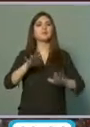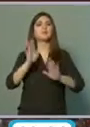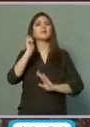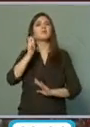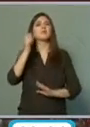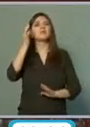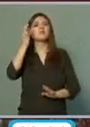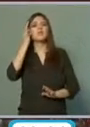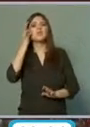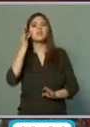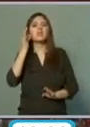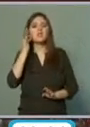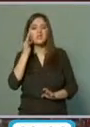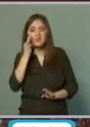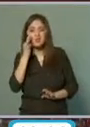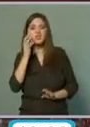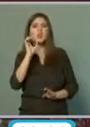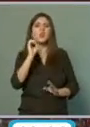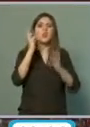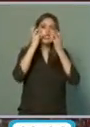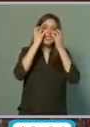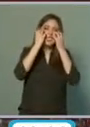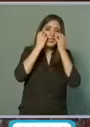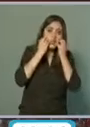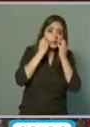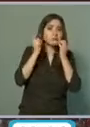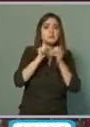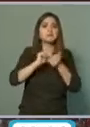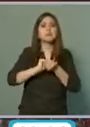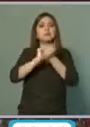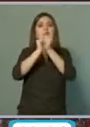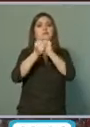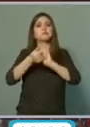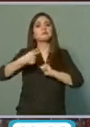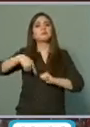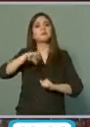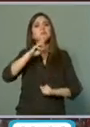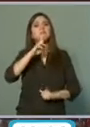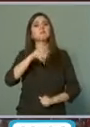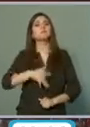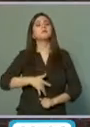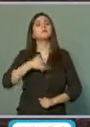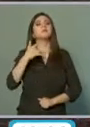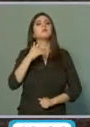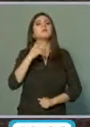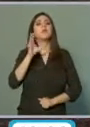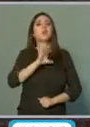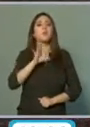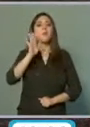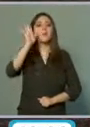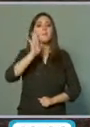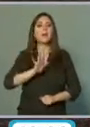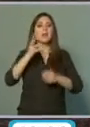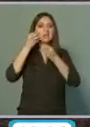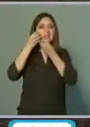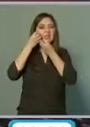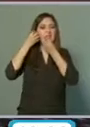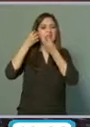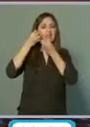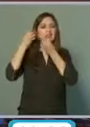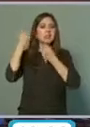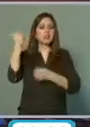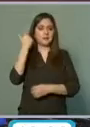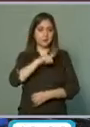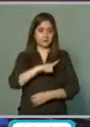te la mantiene fresca, no te la va a resecar y desde ahí ya inicia el no sentir la piel con tirantez. Oye, Ok. y por